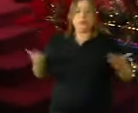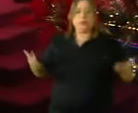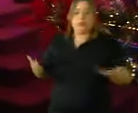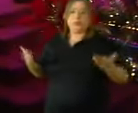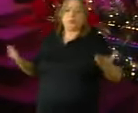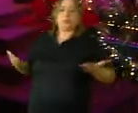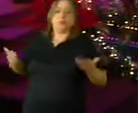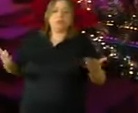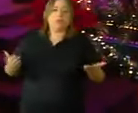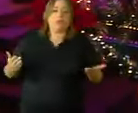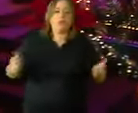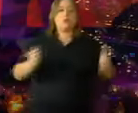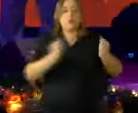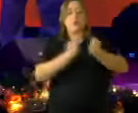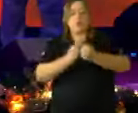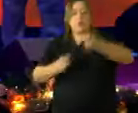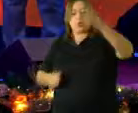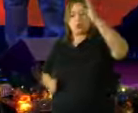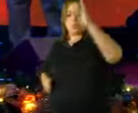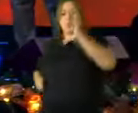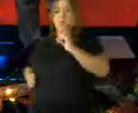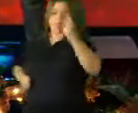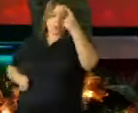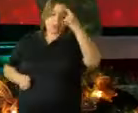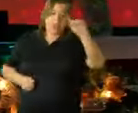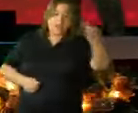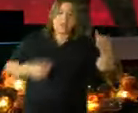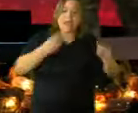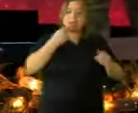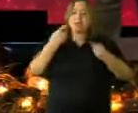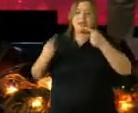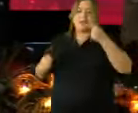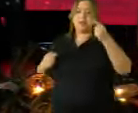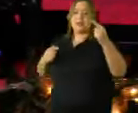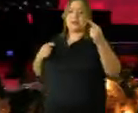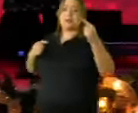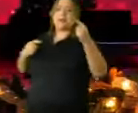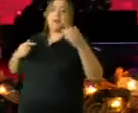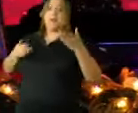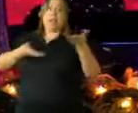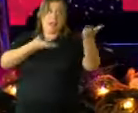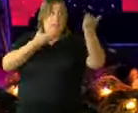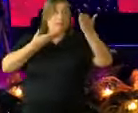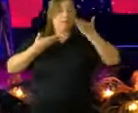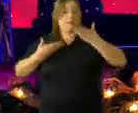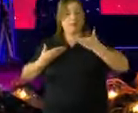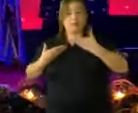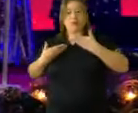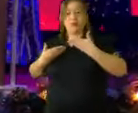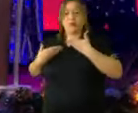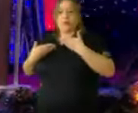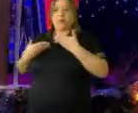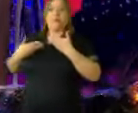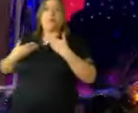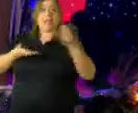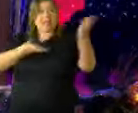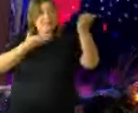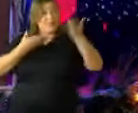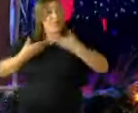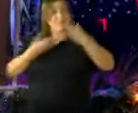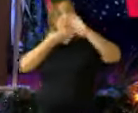Cristo me envió para decirte lo que Él me dio. Me dio la